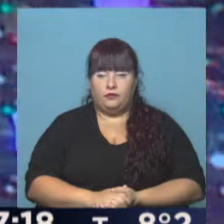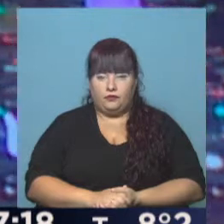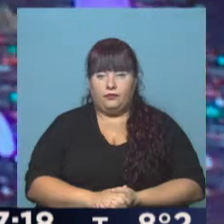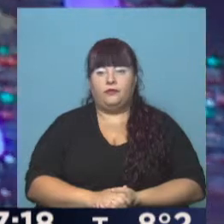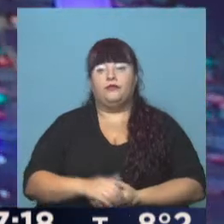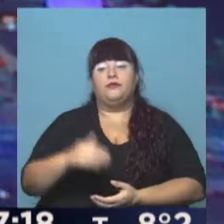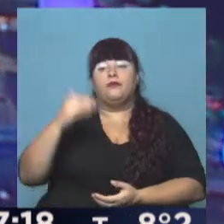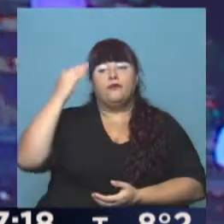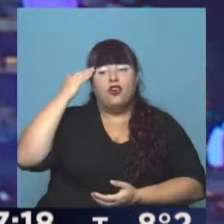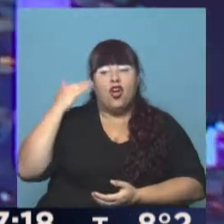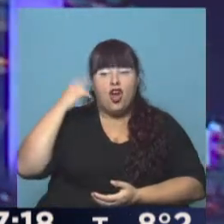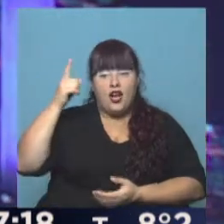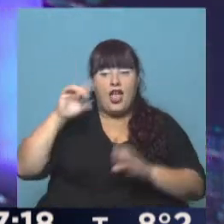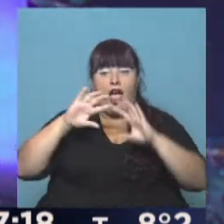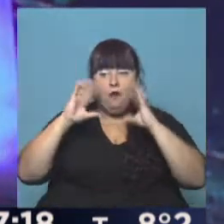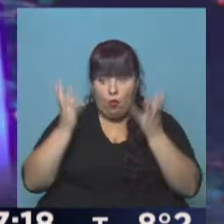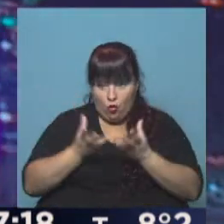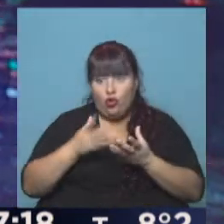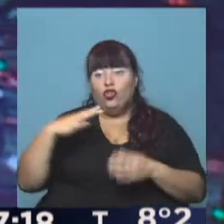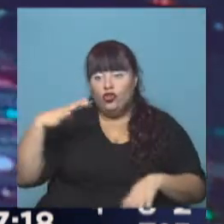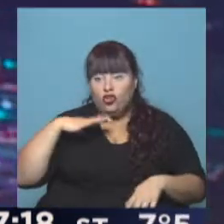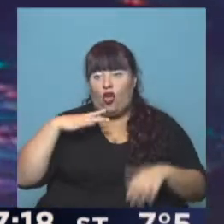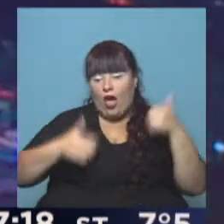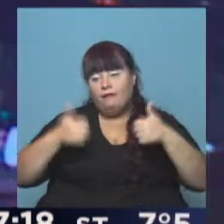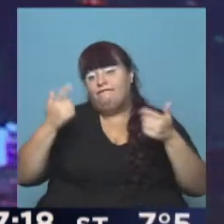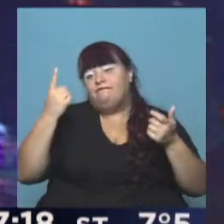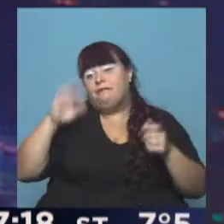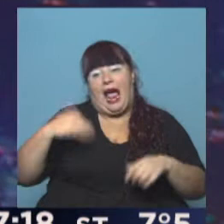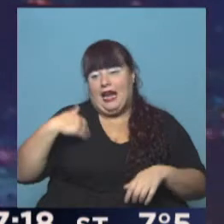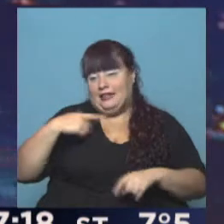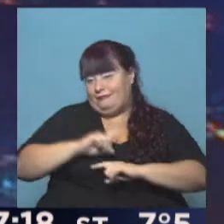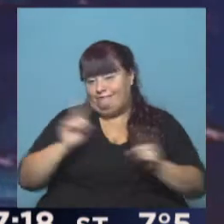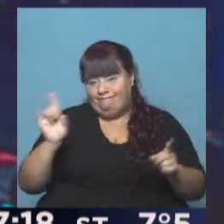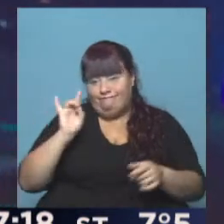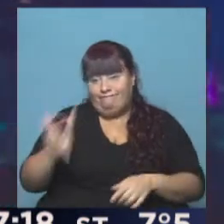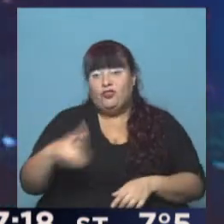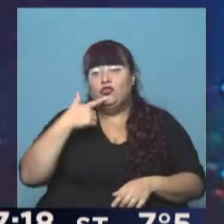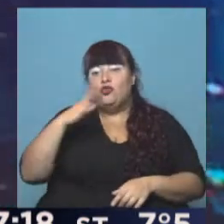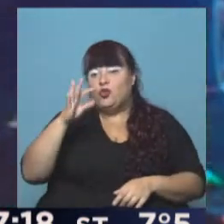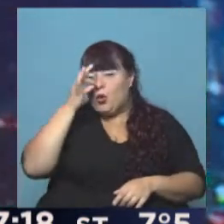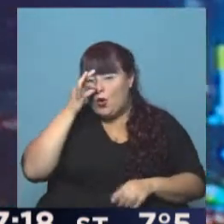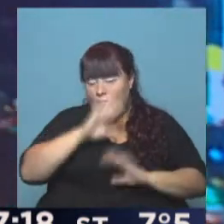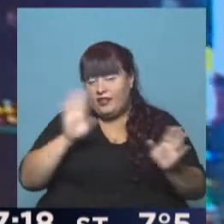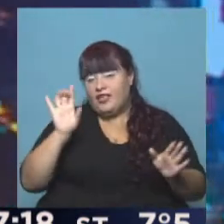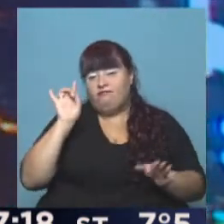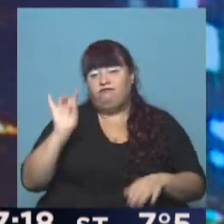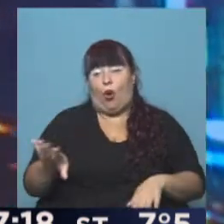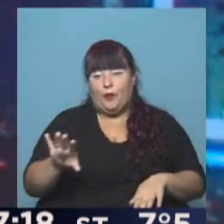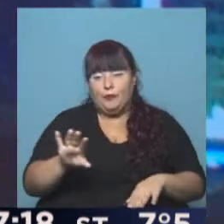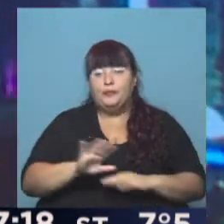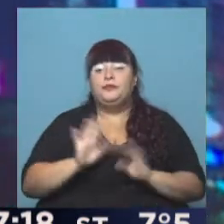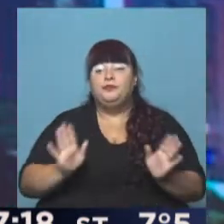Mundial Corea. Allí, claro, se sigue disputando, salvo nuestra selección, los chicos del sub-20 que quedaron